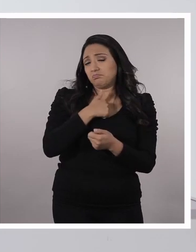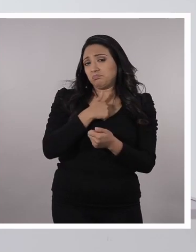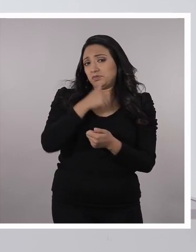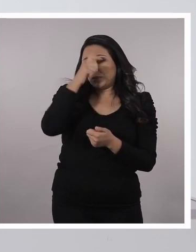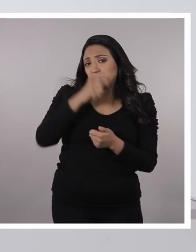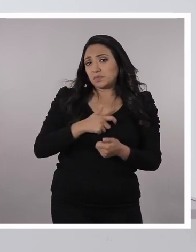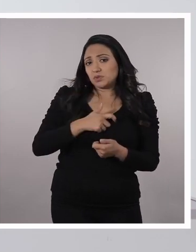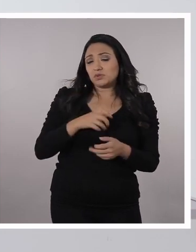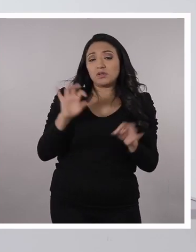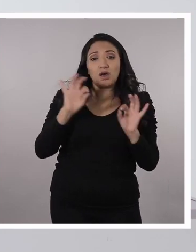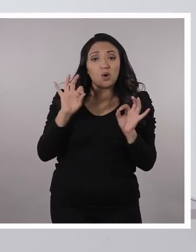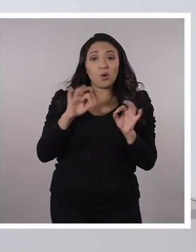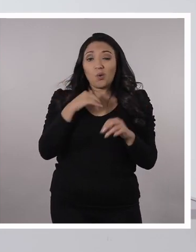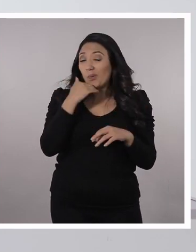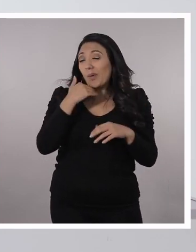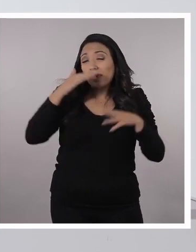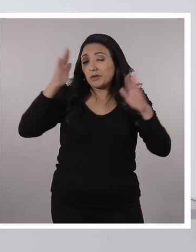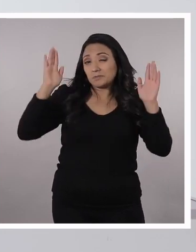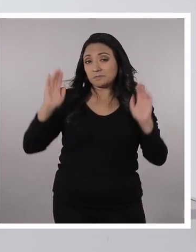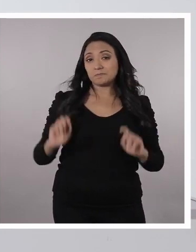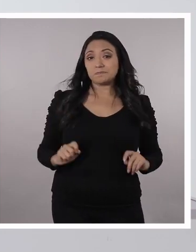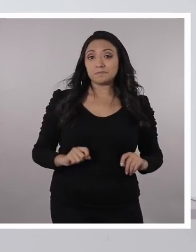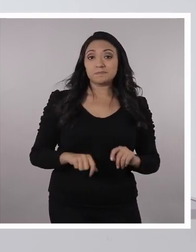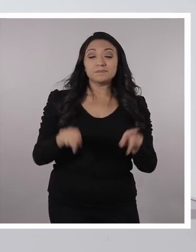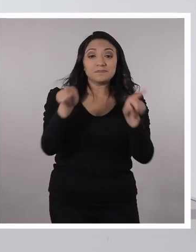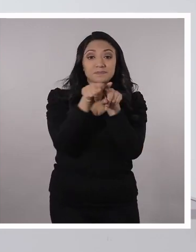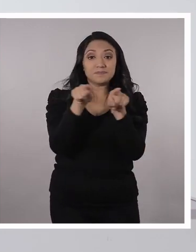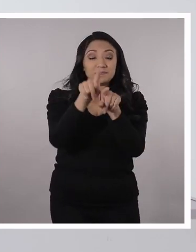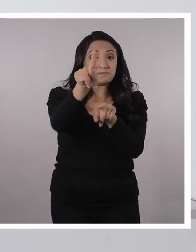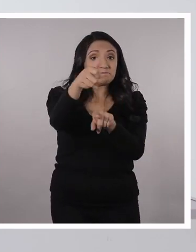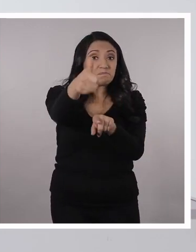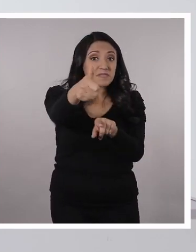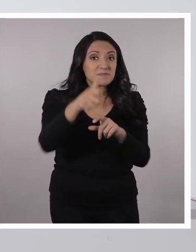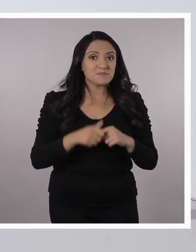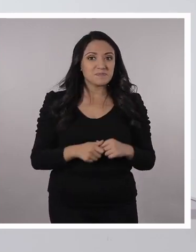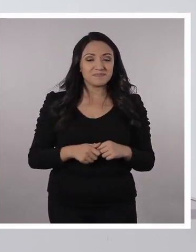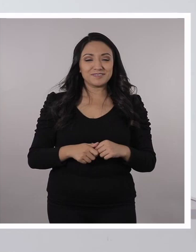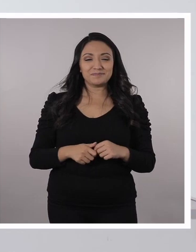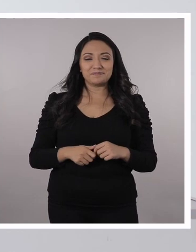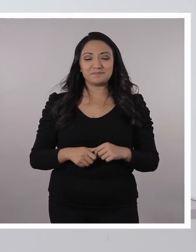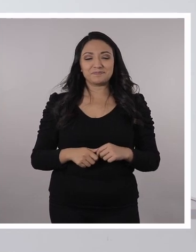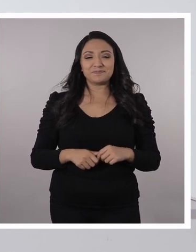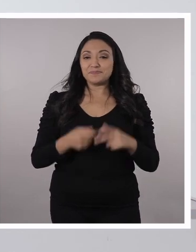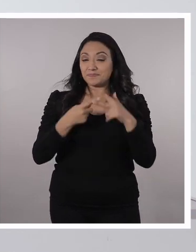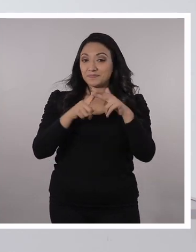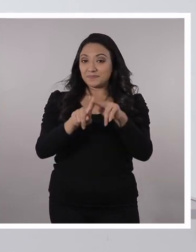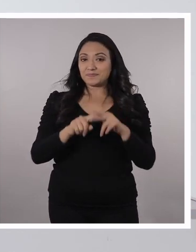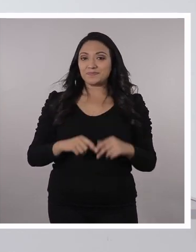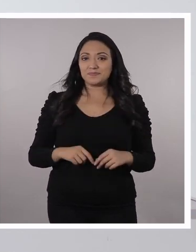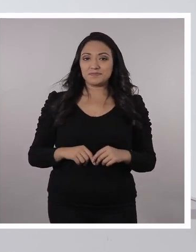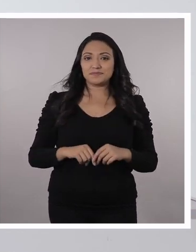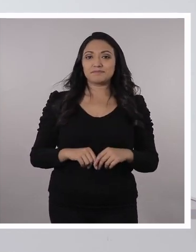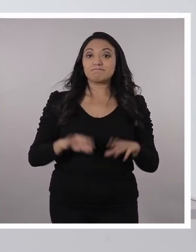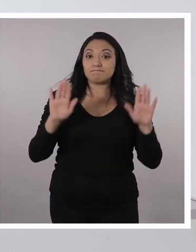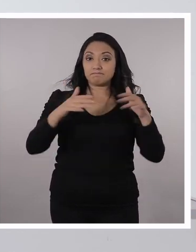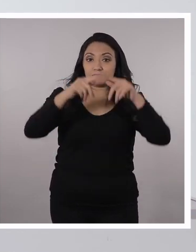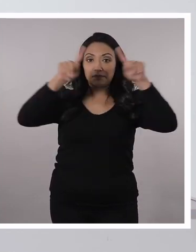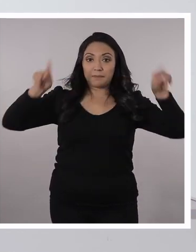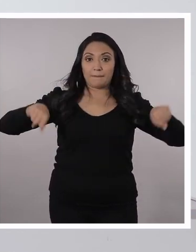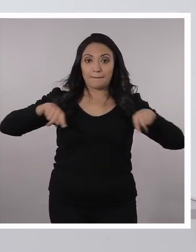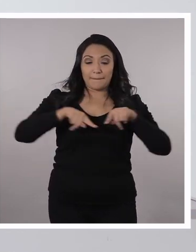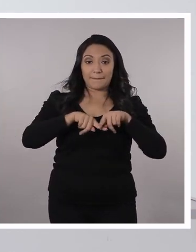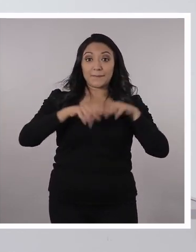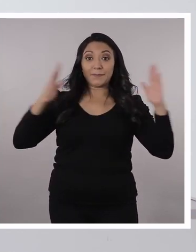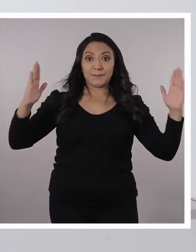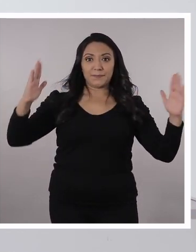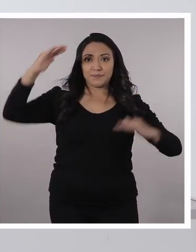mucho o algún personaje que les guste. Incluso pueden ser ustedes mismos. Comenzamos tomando